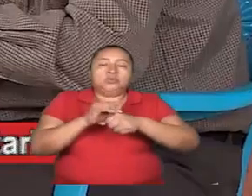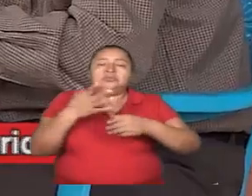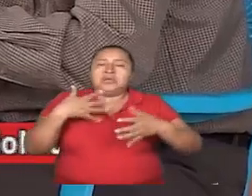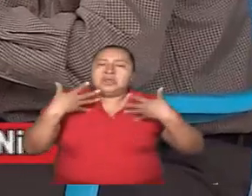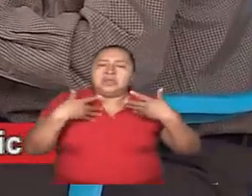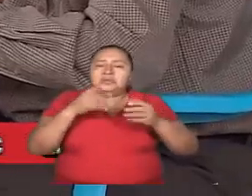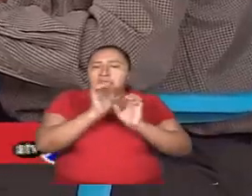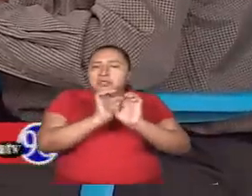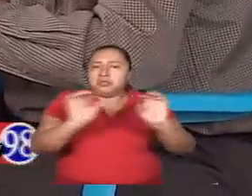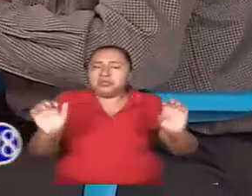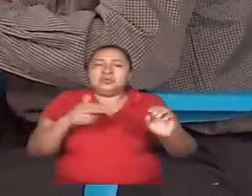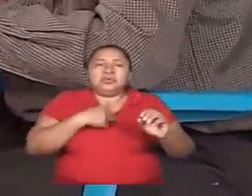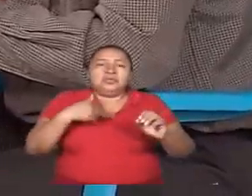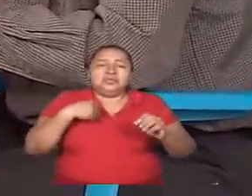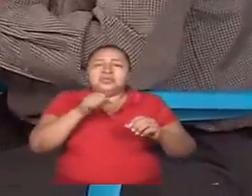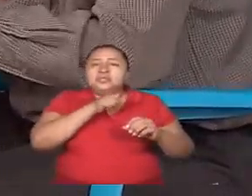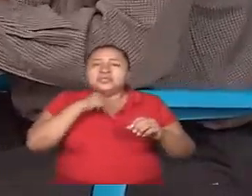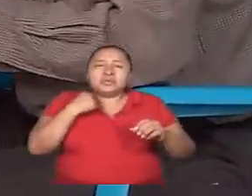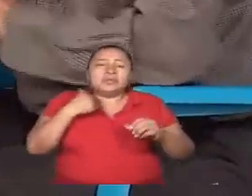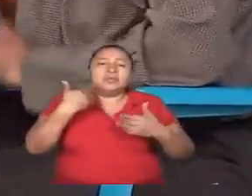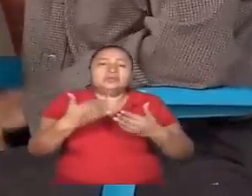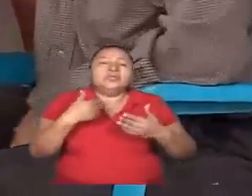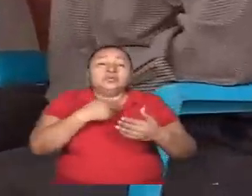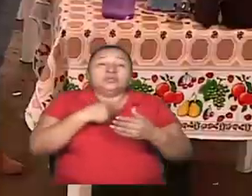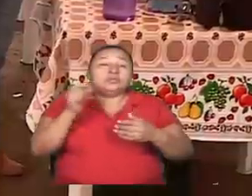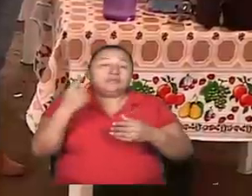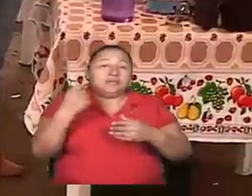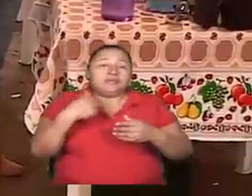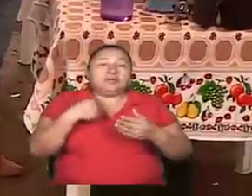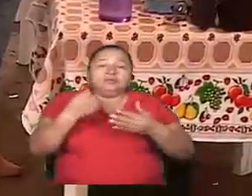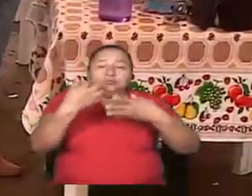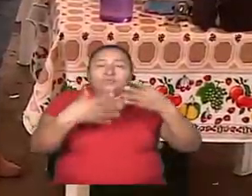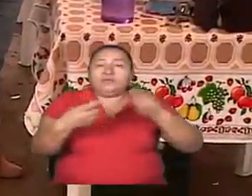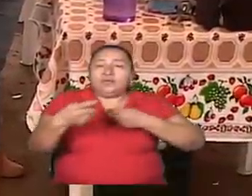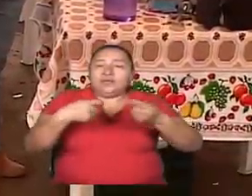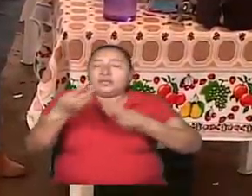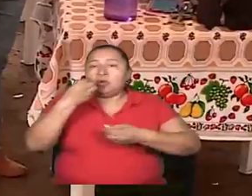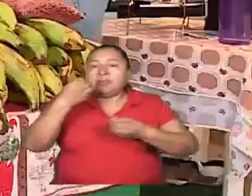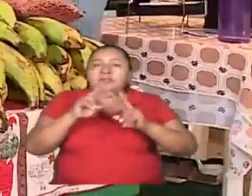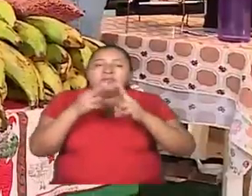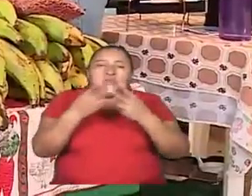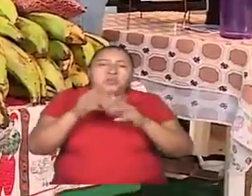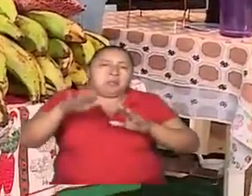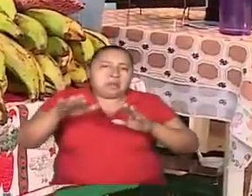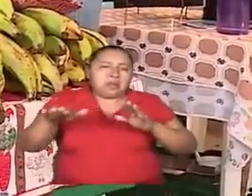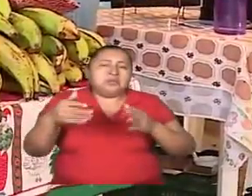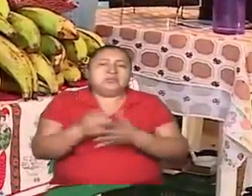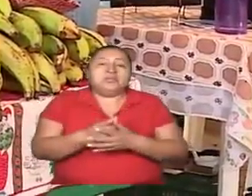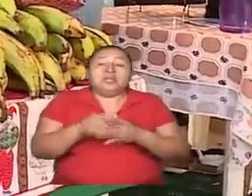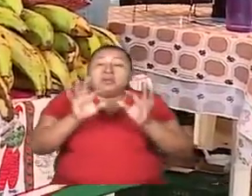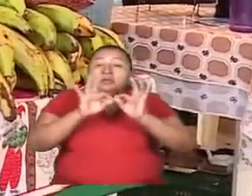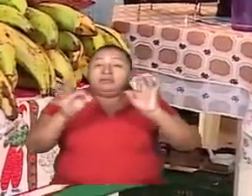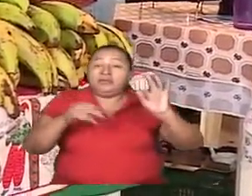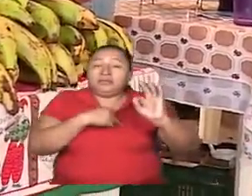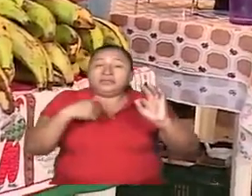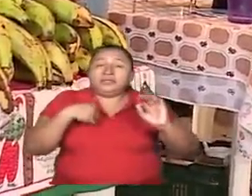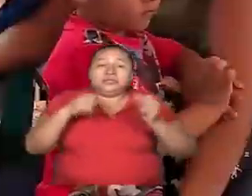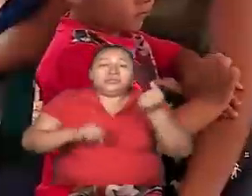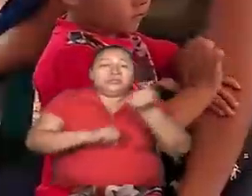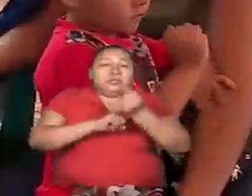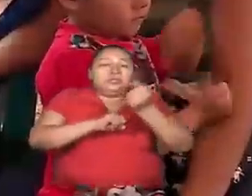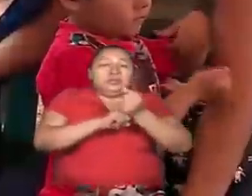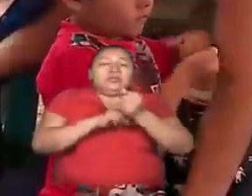para los niños, realización de exámenes y en la que no faltó la venta de alimentos y verduras a precios solidarios. La feria se realizó con el apoyo